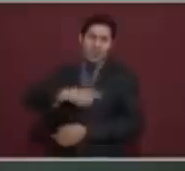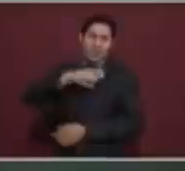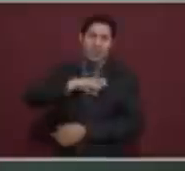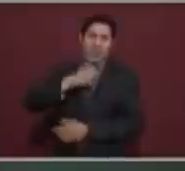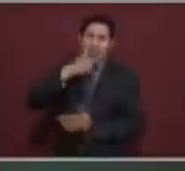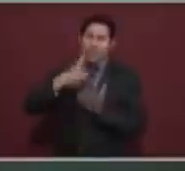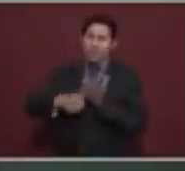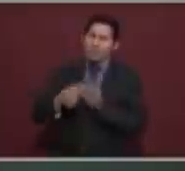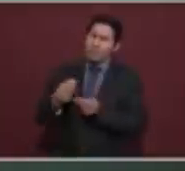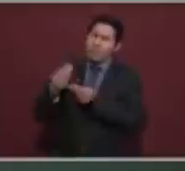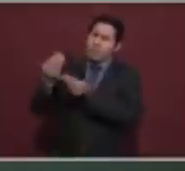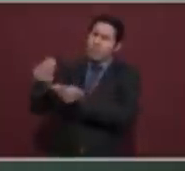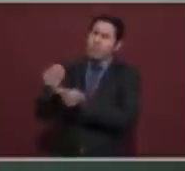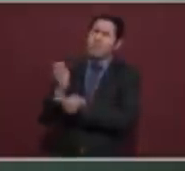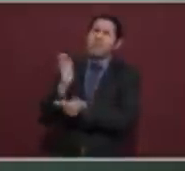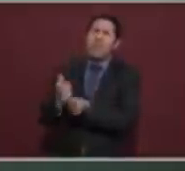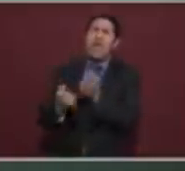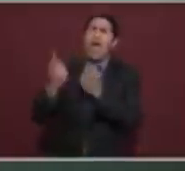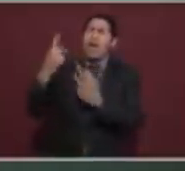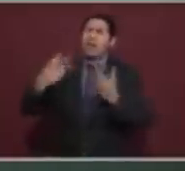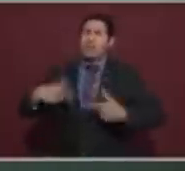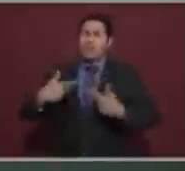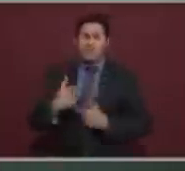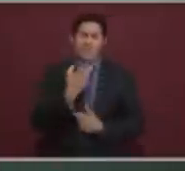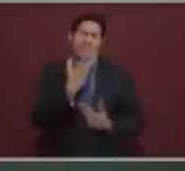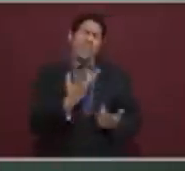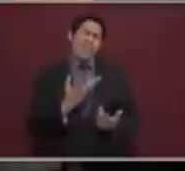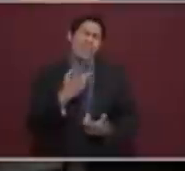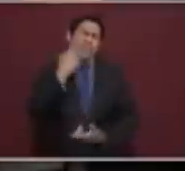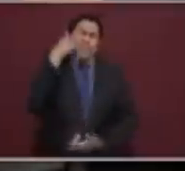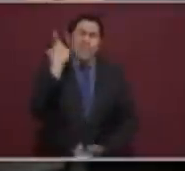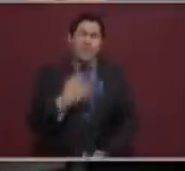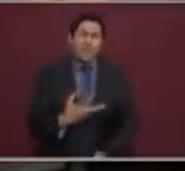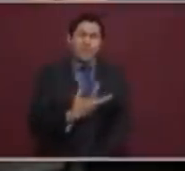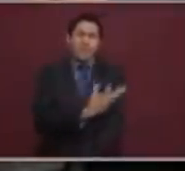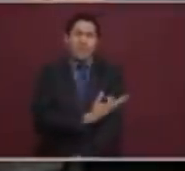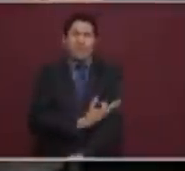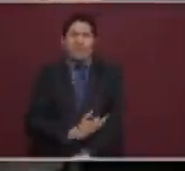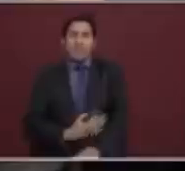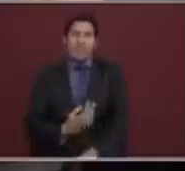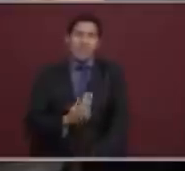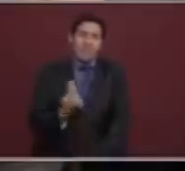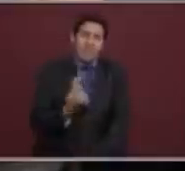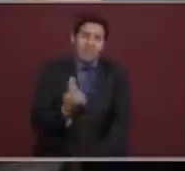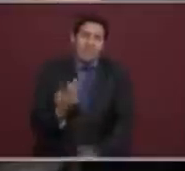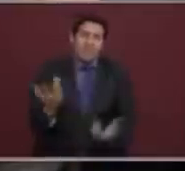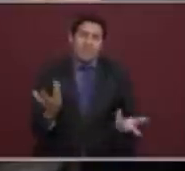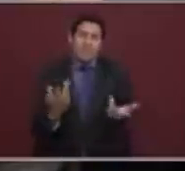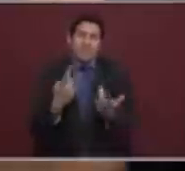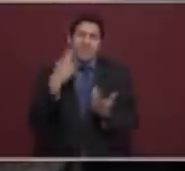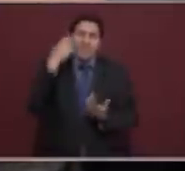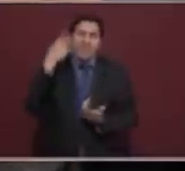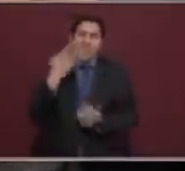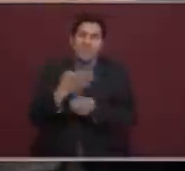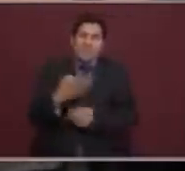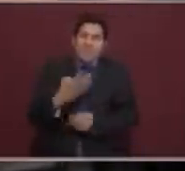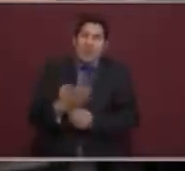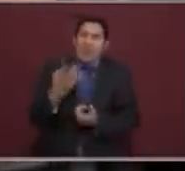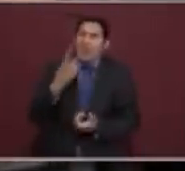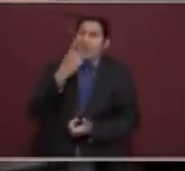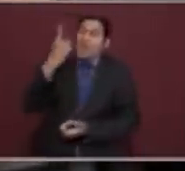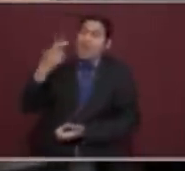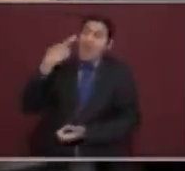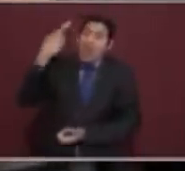cuestionamientos de que esto es atemporal de que finalmente esos reclamos pues están abriendo como una